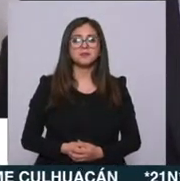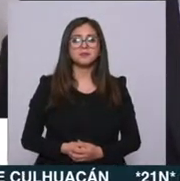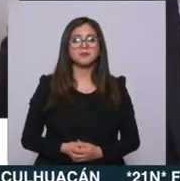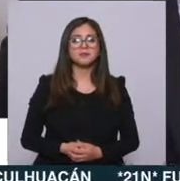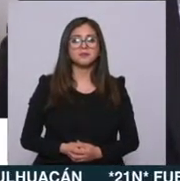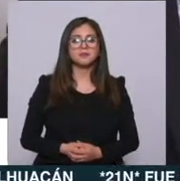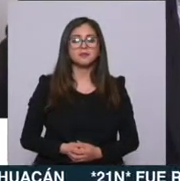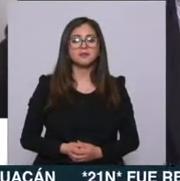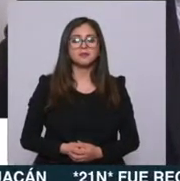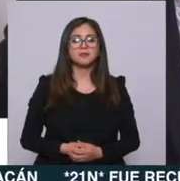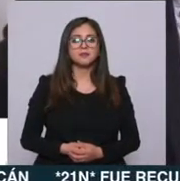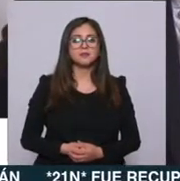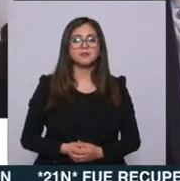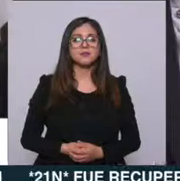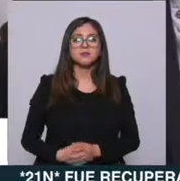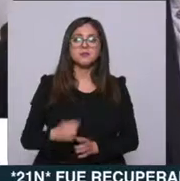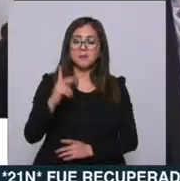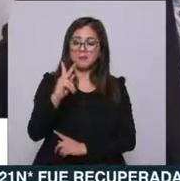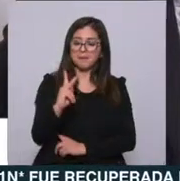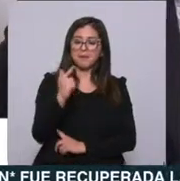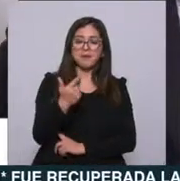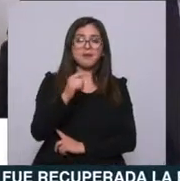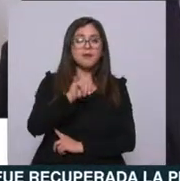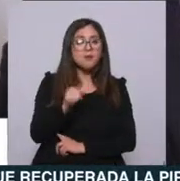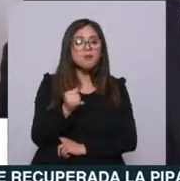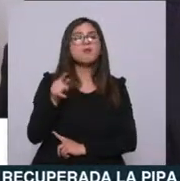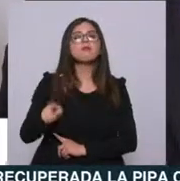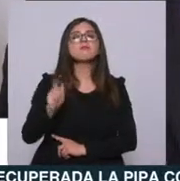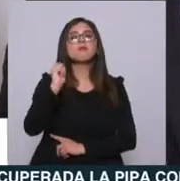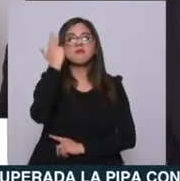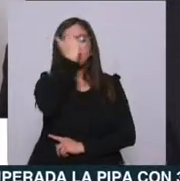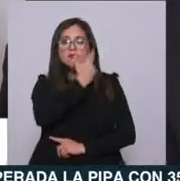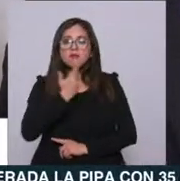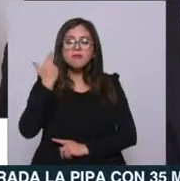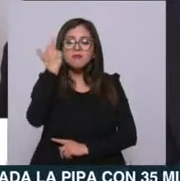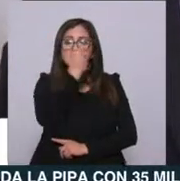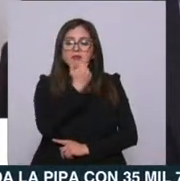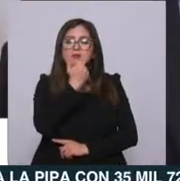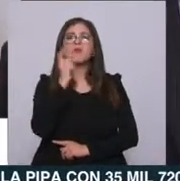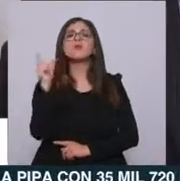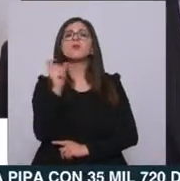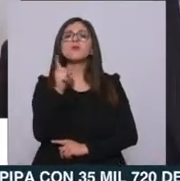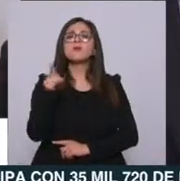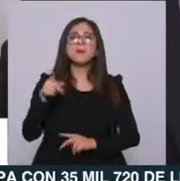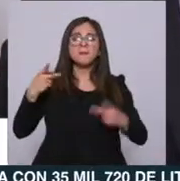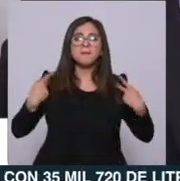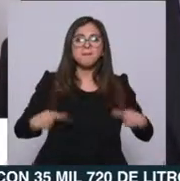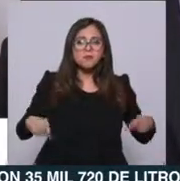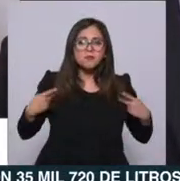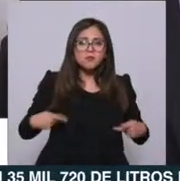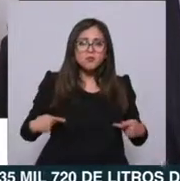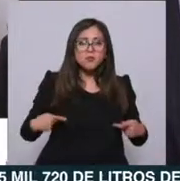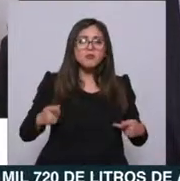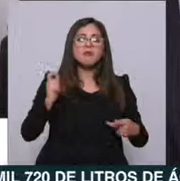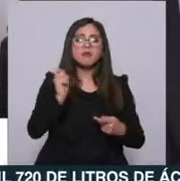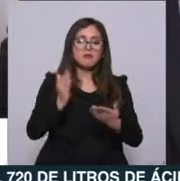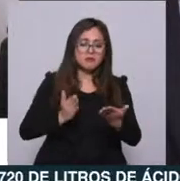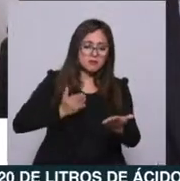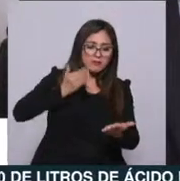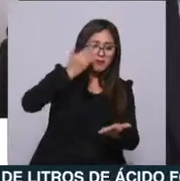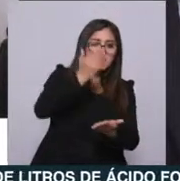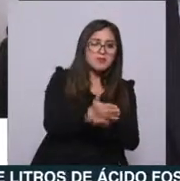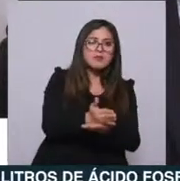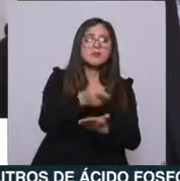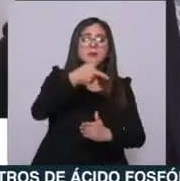Está revisando la Procuraduría desde el momento en que la persona llega a la